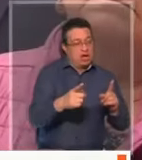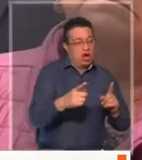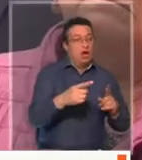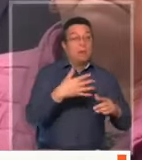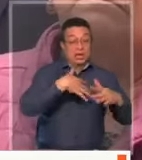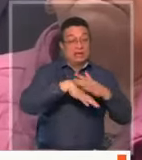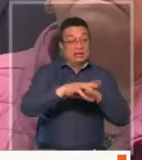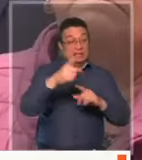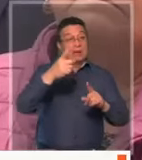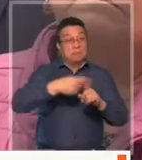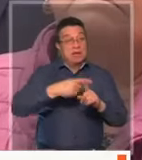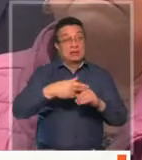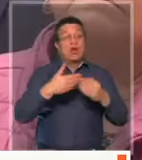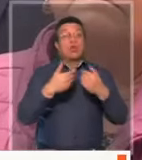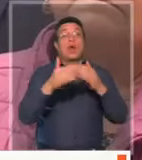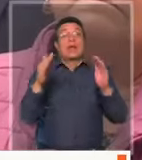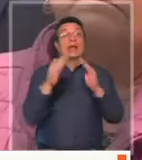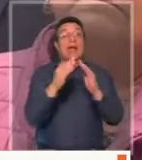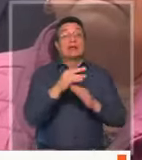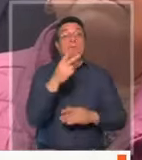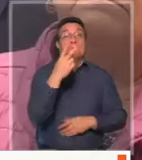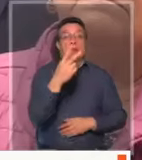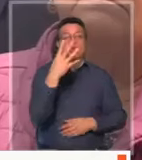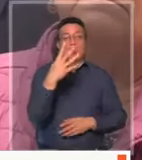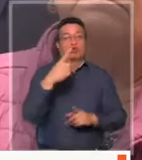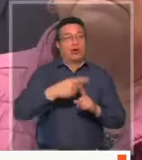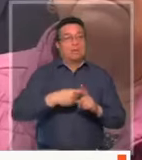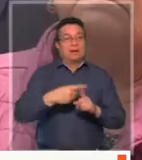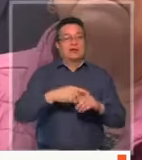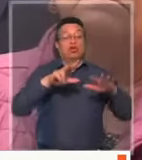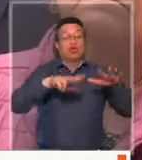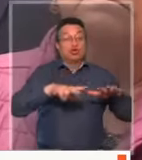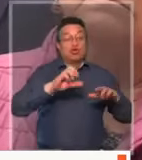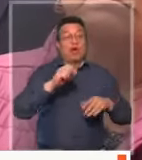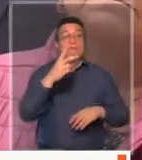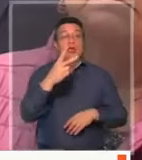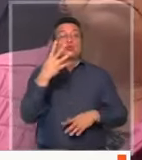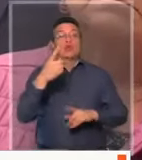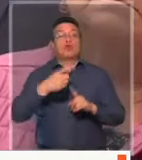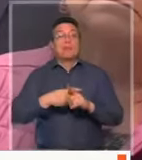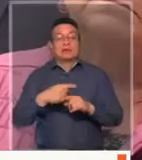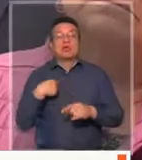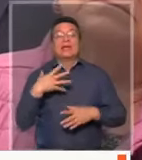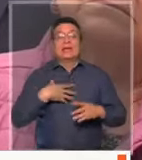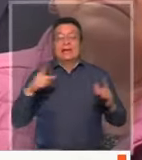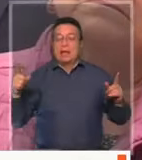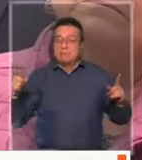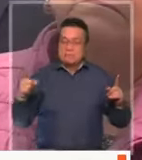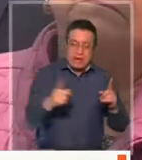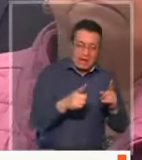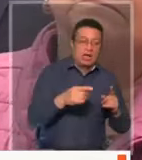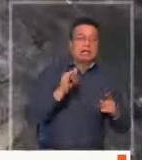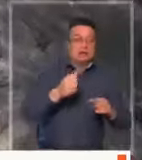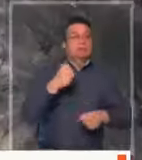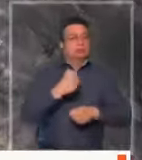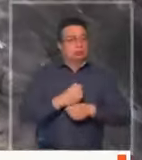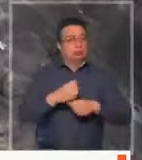meses, se demora, cualquier casa se demora hasta 24 meses, ¿verdad? Entre 18 y 24 meses nosotros queremos acortar esto de todas maneras y estamos trabajando. Los